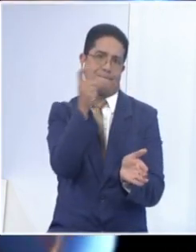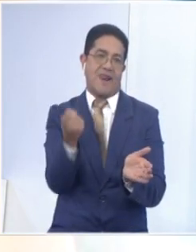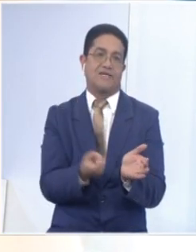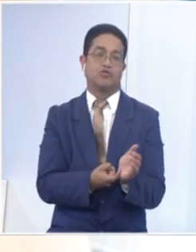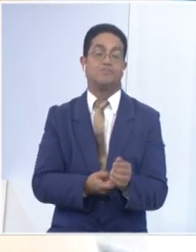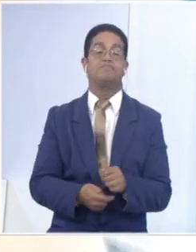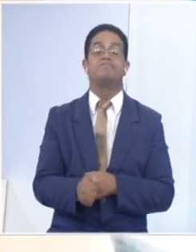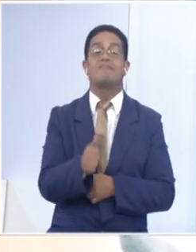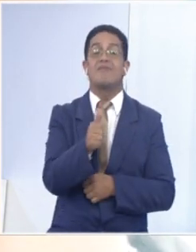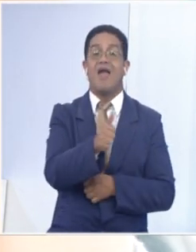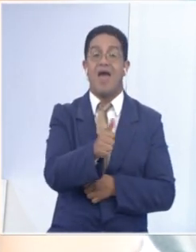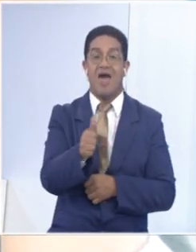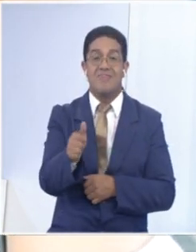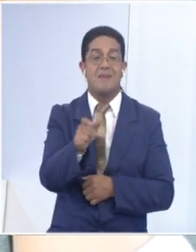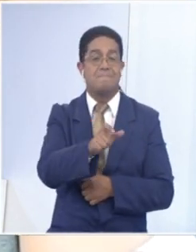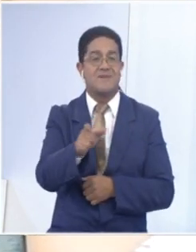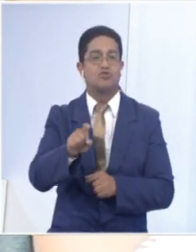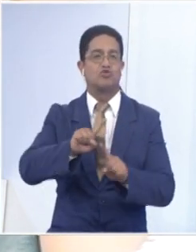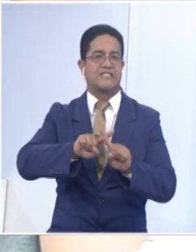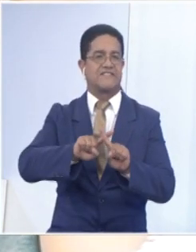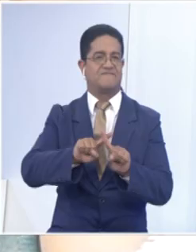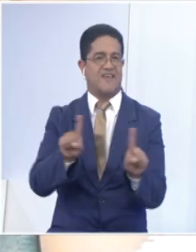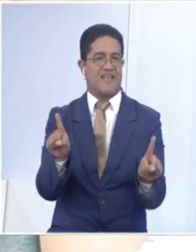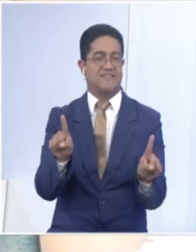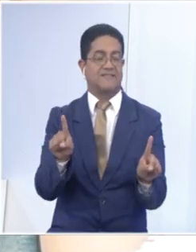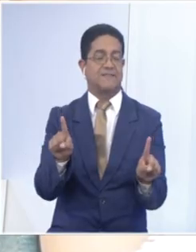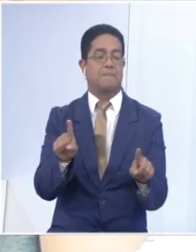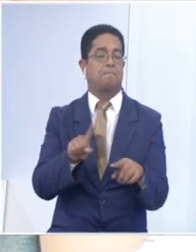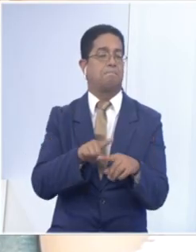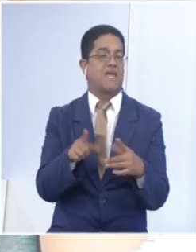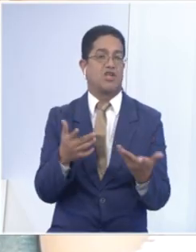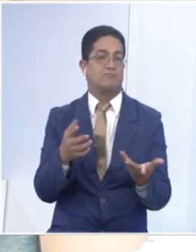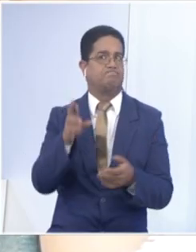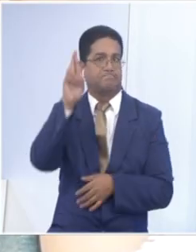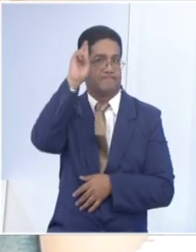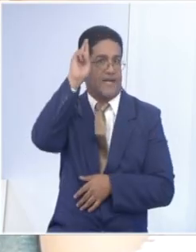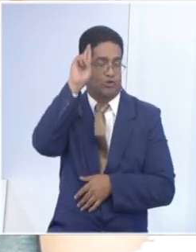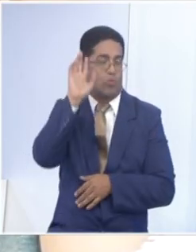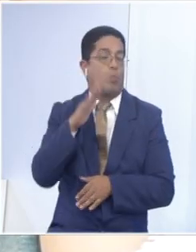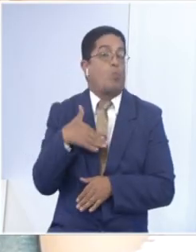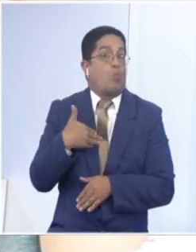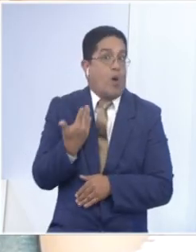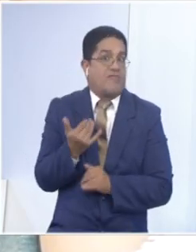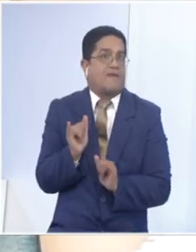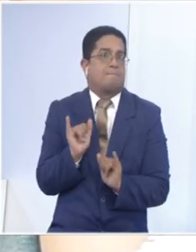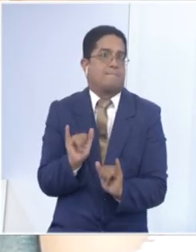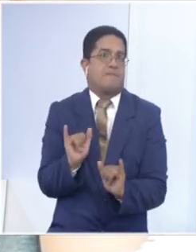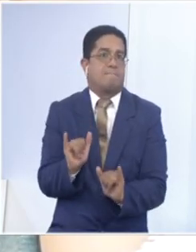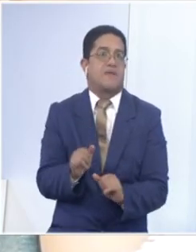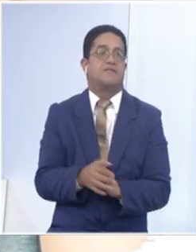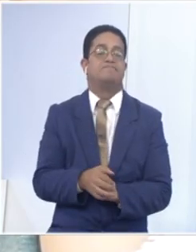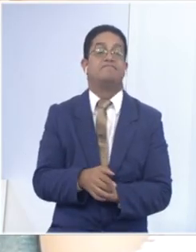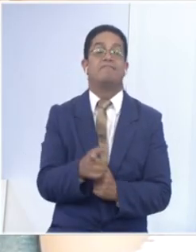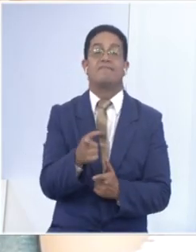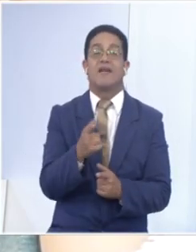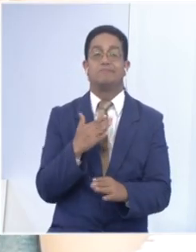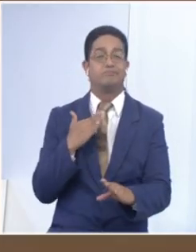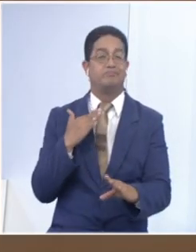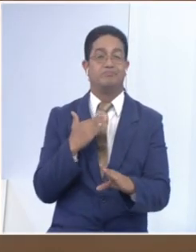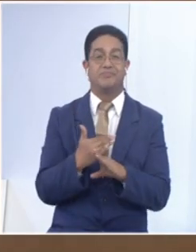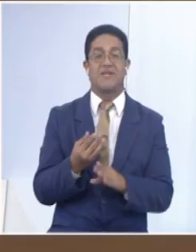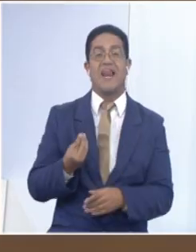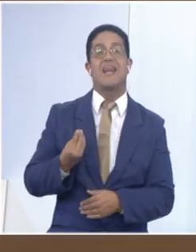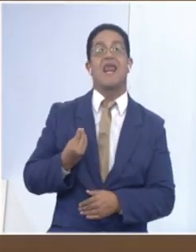Cada persona lo procesa de manera diferente, aunque la causa sea la misma, interrumpiendo todos los aspectos de la vida